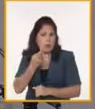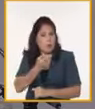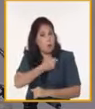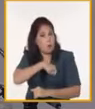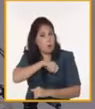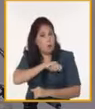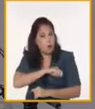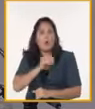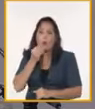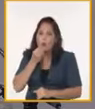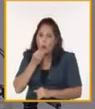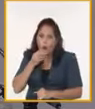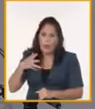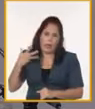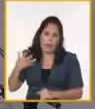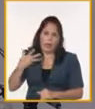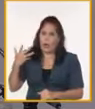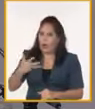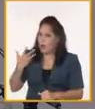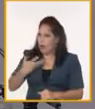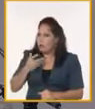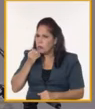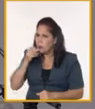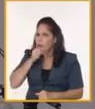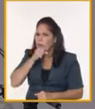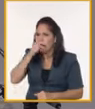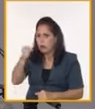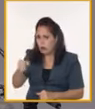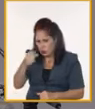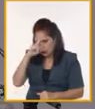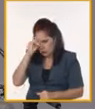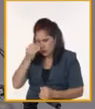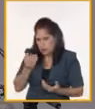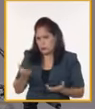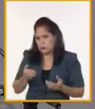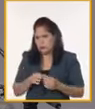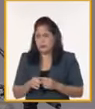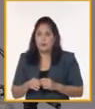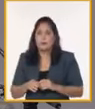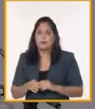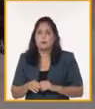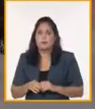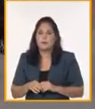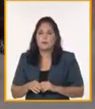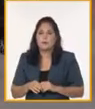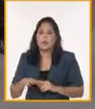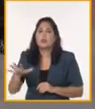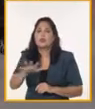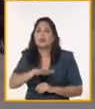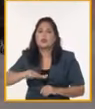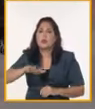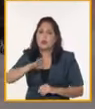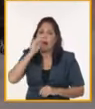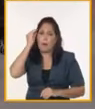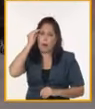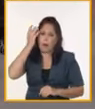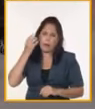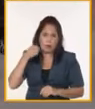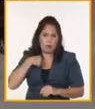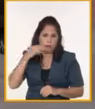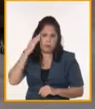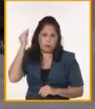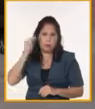sume al ejercicio de sus derechos y también a la denuncia de esta de esta conducta bueno todos estamos aprendiendo yo estoy segura que